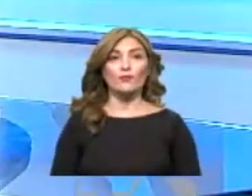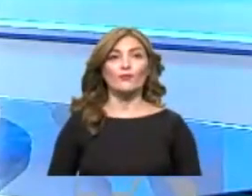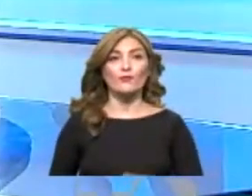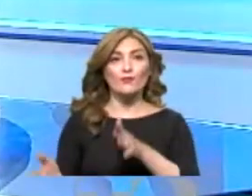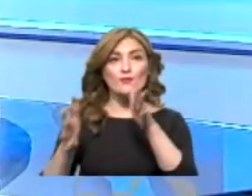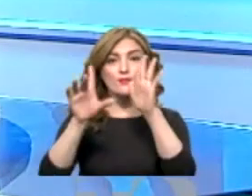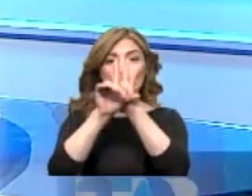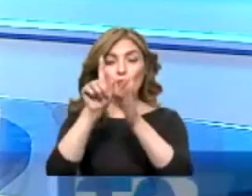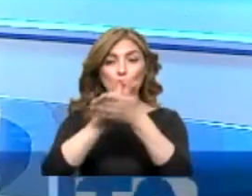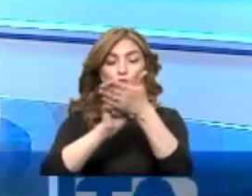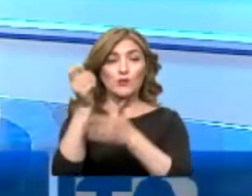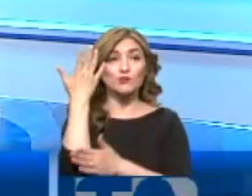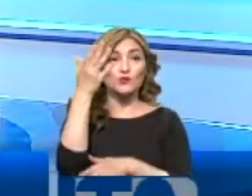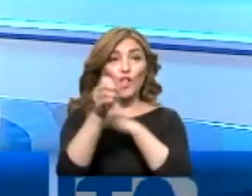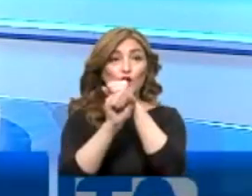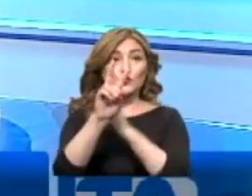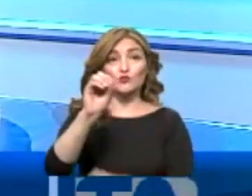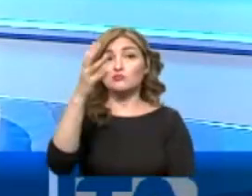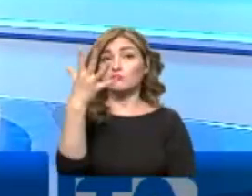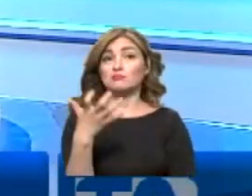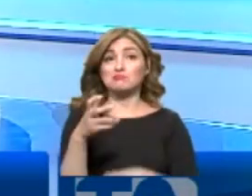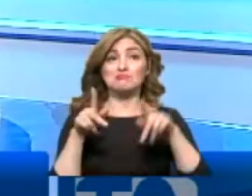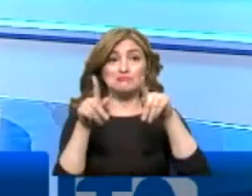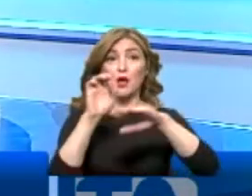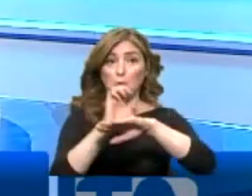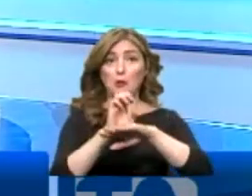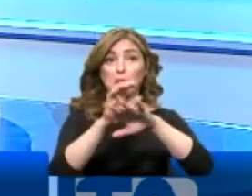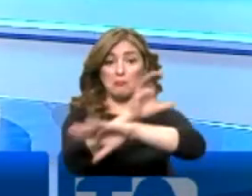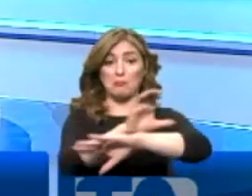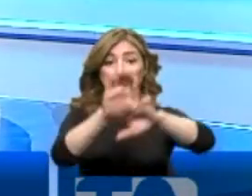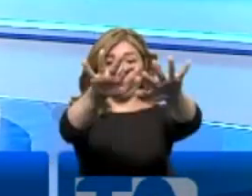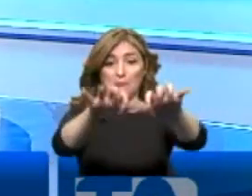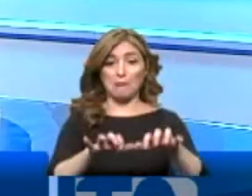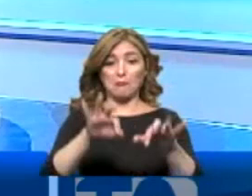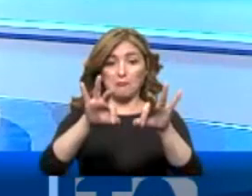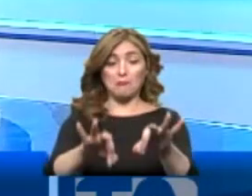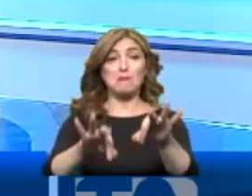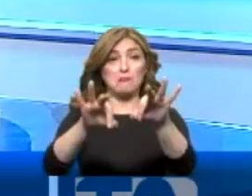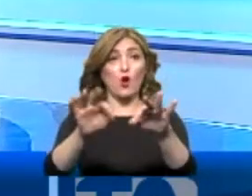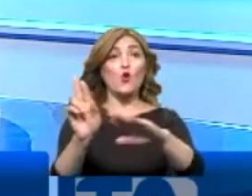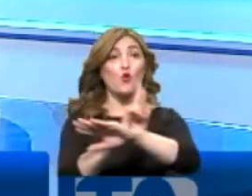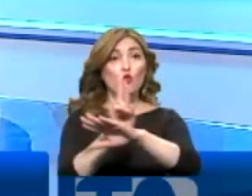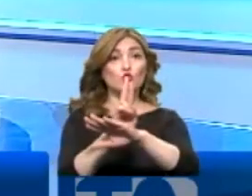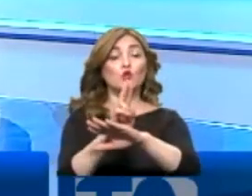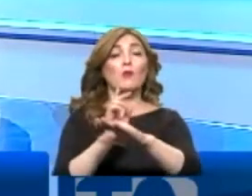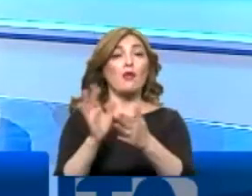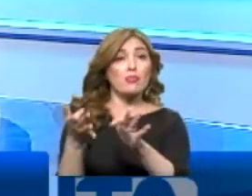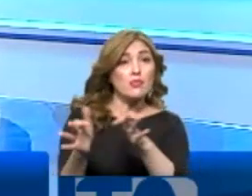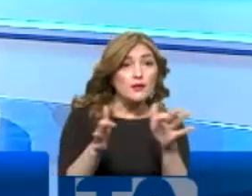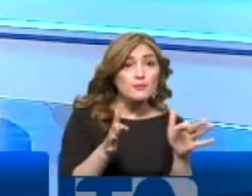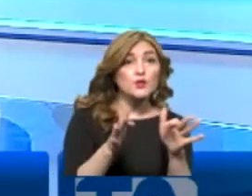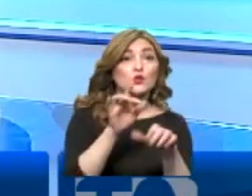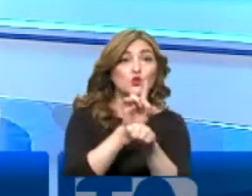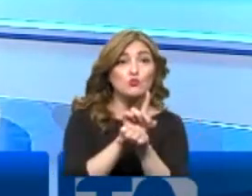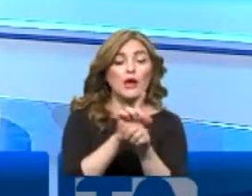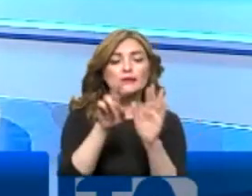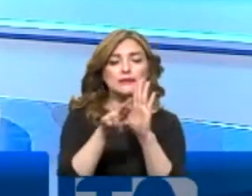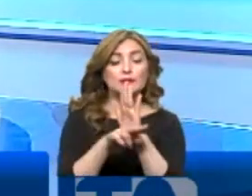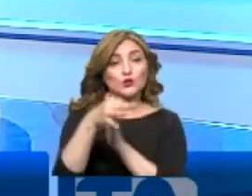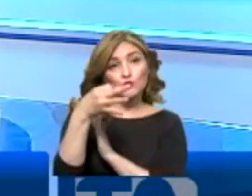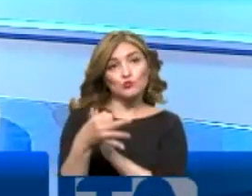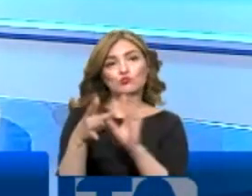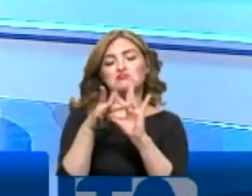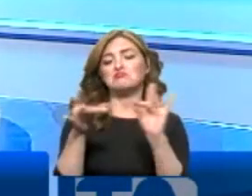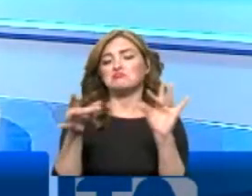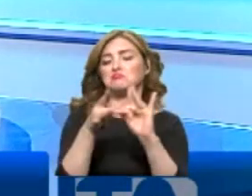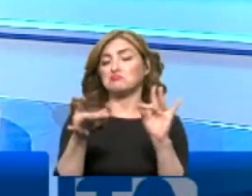Una ley aprobada en 2015 ya permite el cultivo de cannabis en el país para usos no recreativos y cumpliendo ciertos requisitos. El texto de